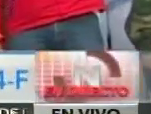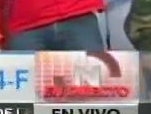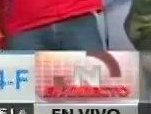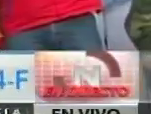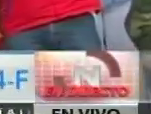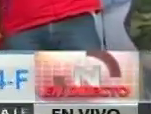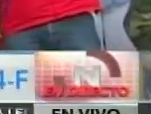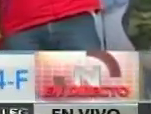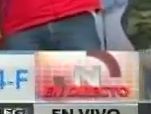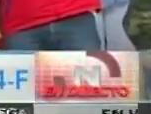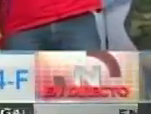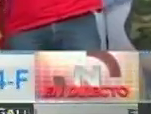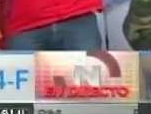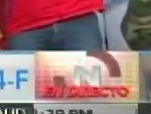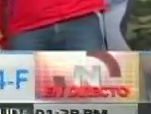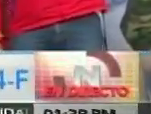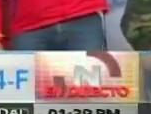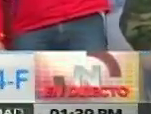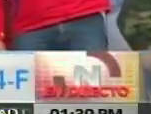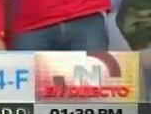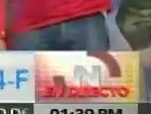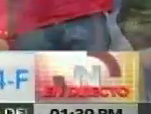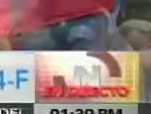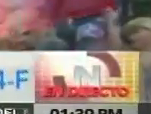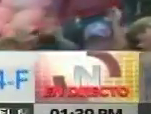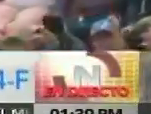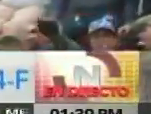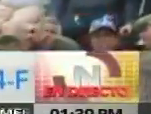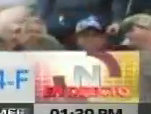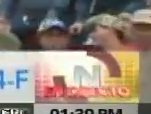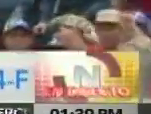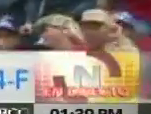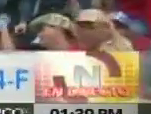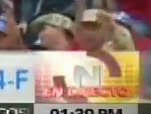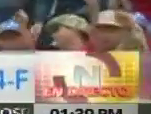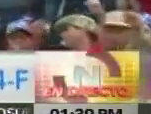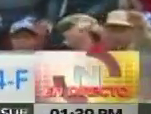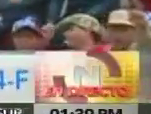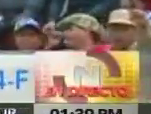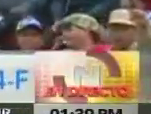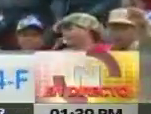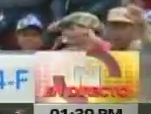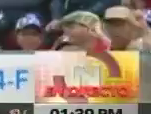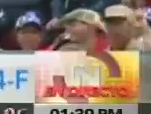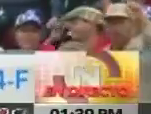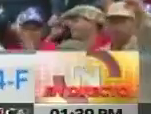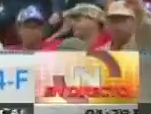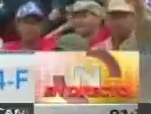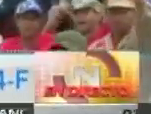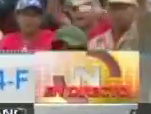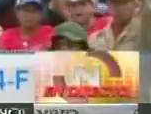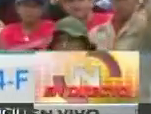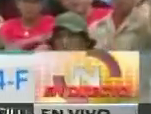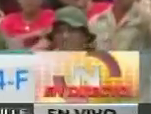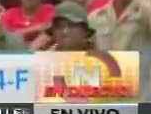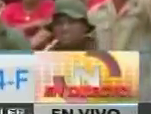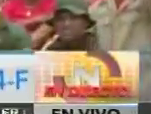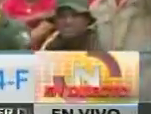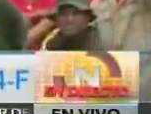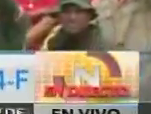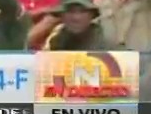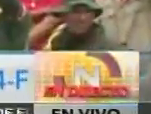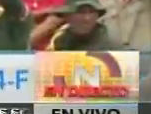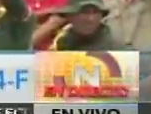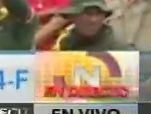Chávez! ¡Que viva Bolívar! ¡Que viva Zamora! ¡Que viva Maduro! ¡Que viva Trujillo! ¡Que viva